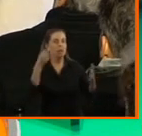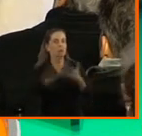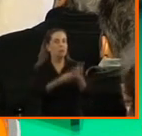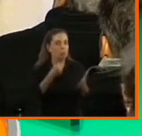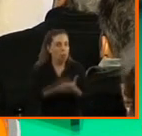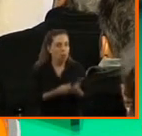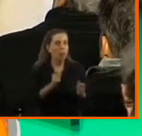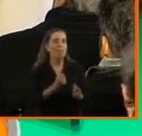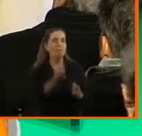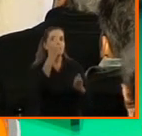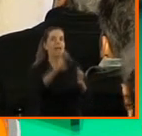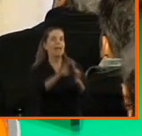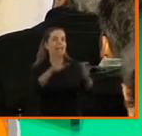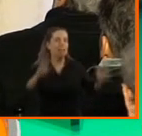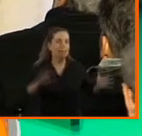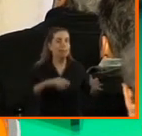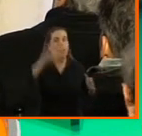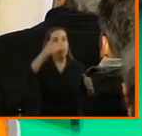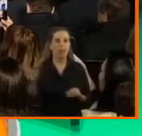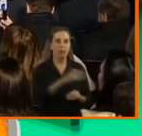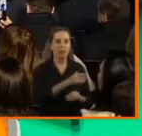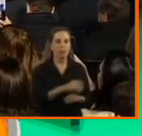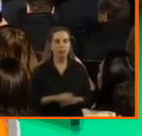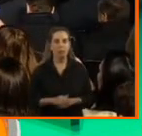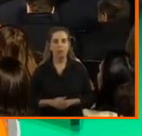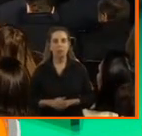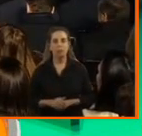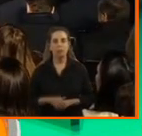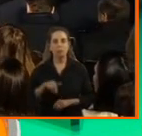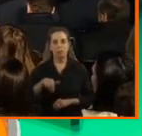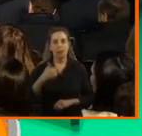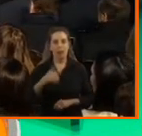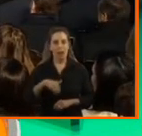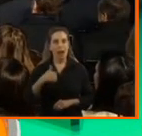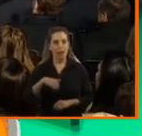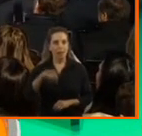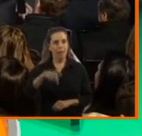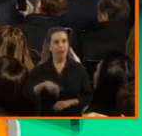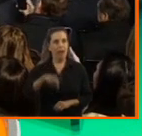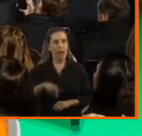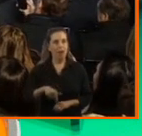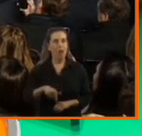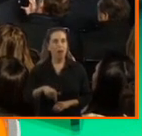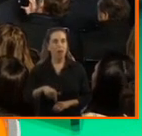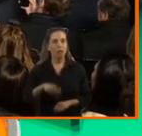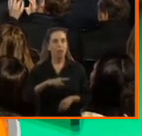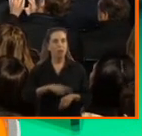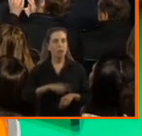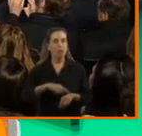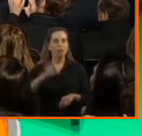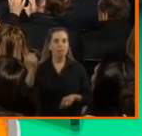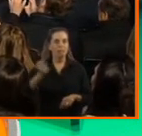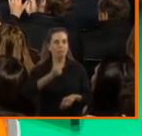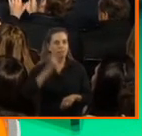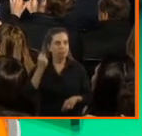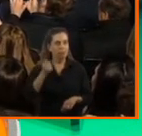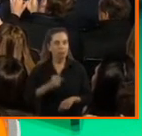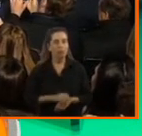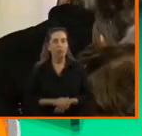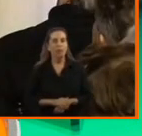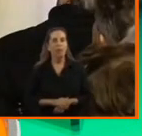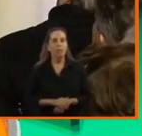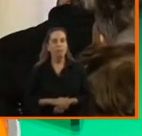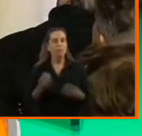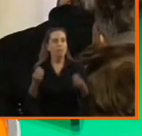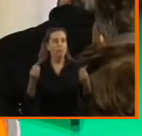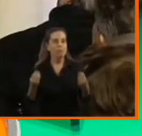país, intenta ser caracterizado como que toma medidas revolucionarias que no tienen antecedentes con las últimas décadas